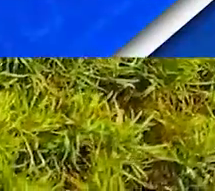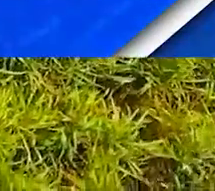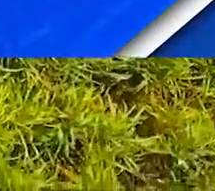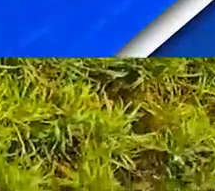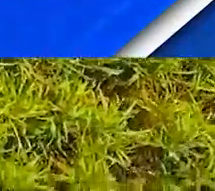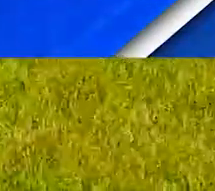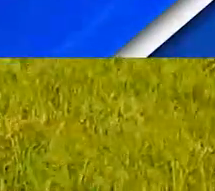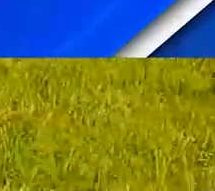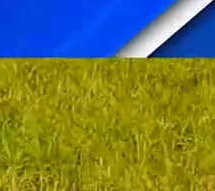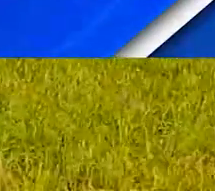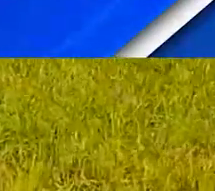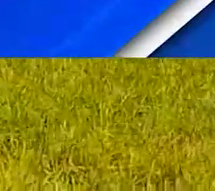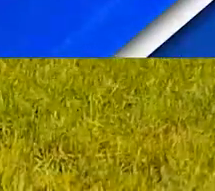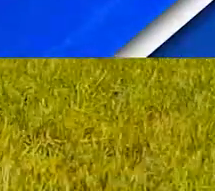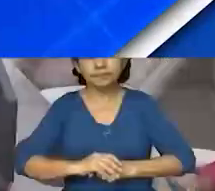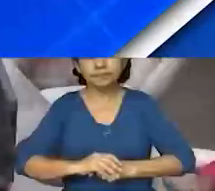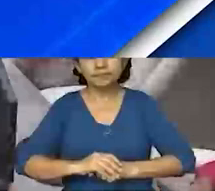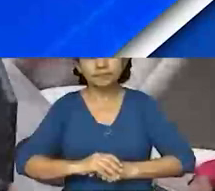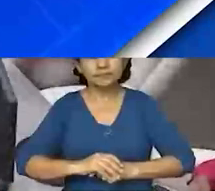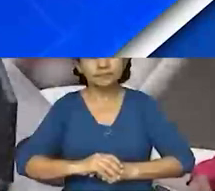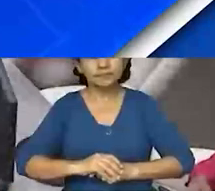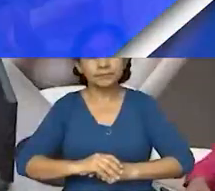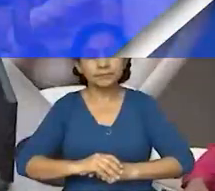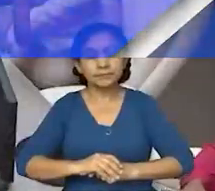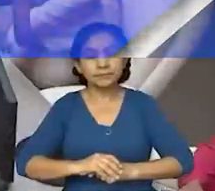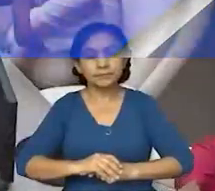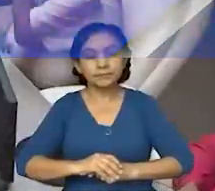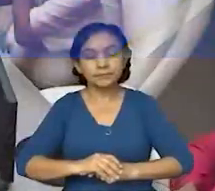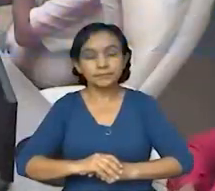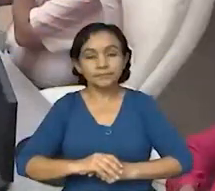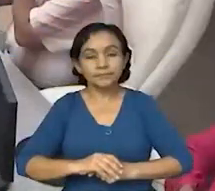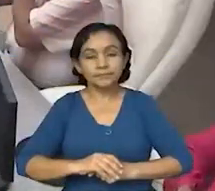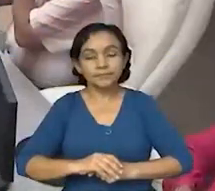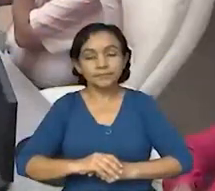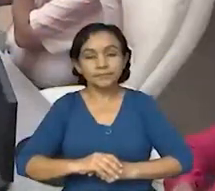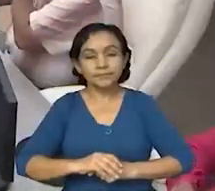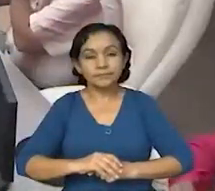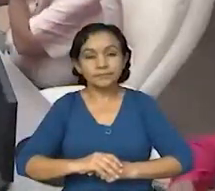mercados internacionales. Noticias 12, Darlene Téllez.